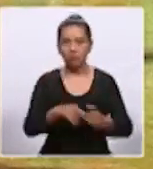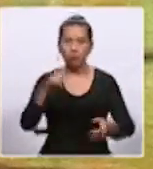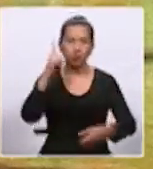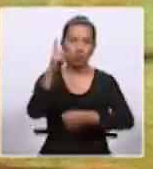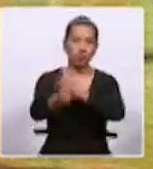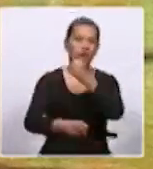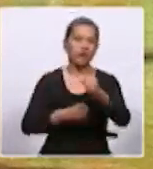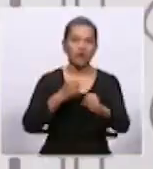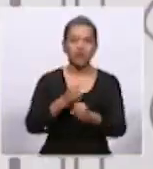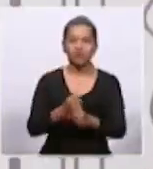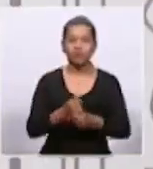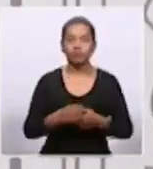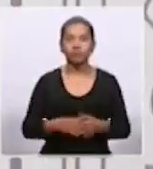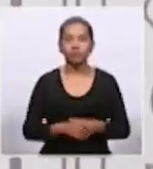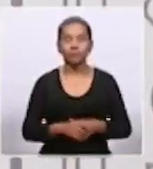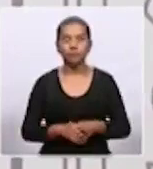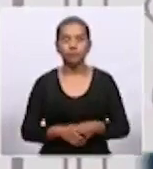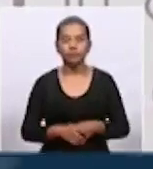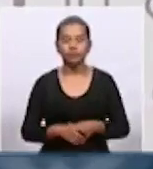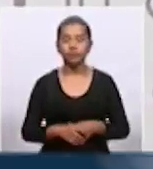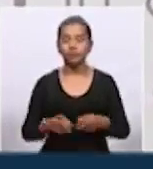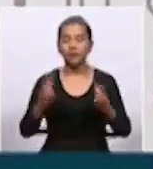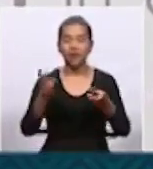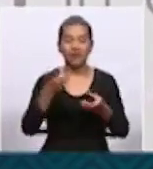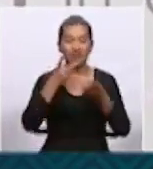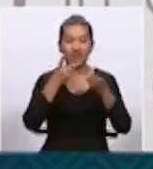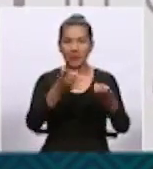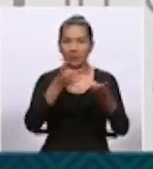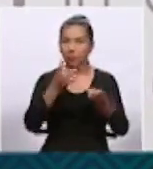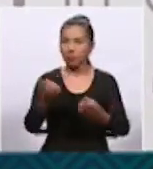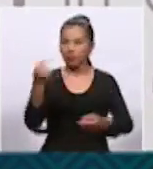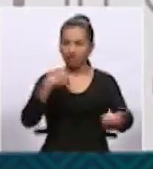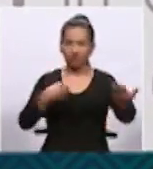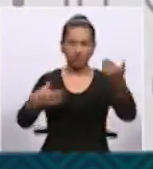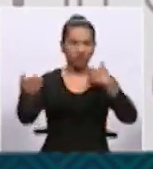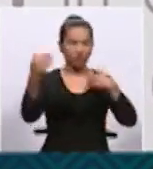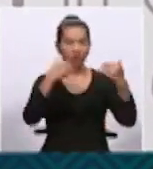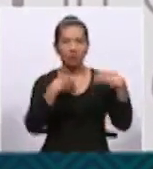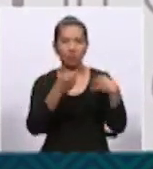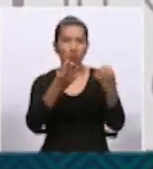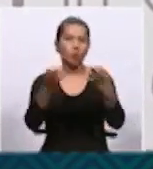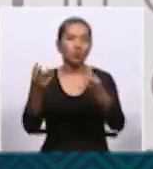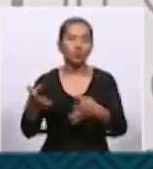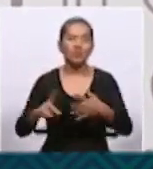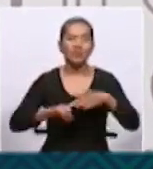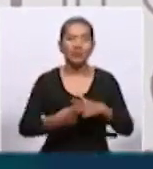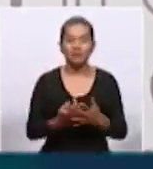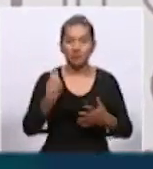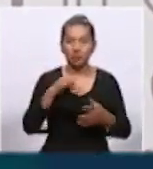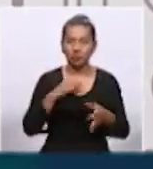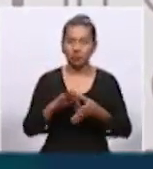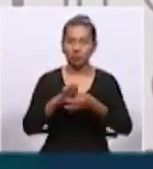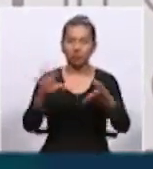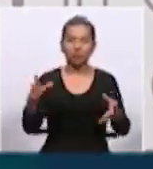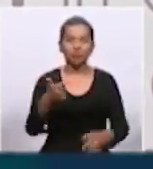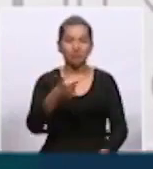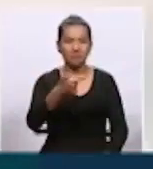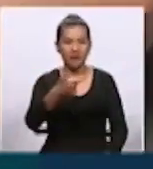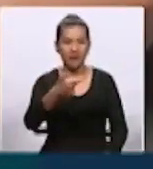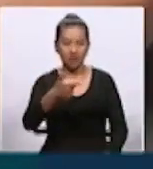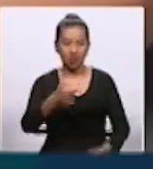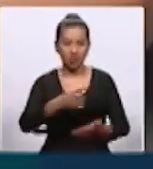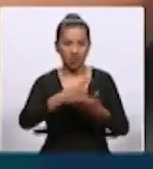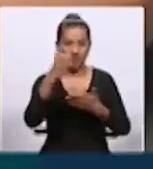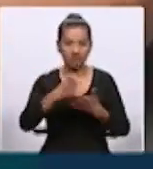año. Las denuncias están creciendo día con día. Hemos habilitado recién desde el 21 ya las denuncias